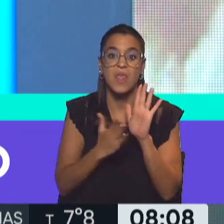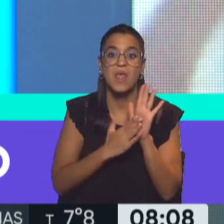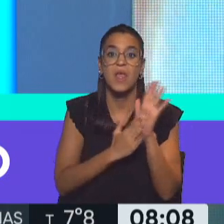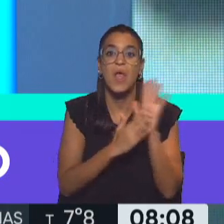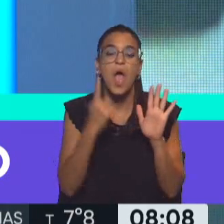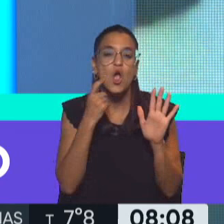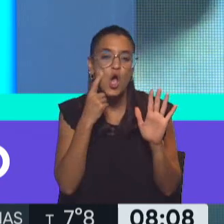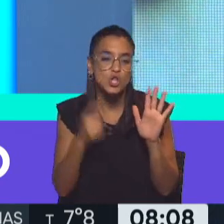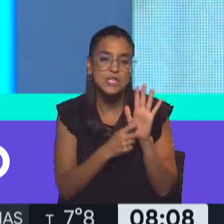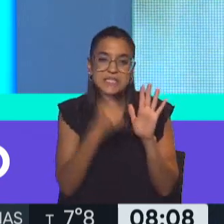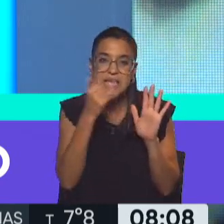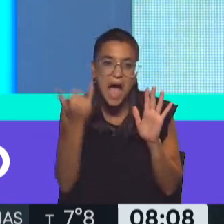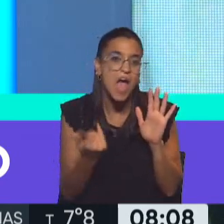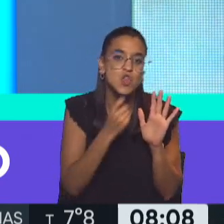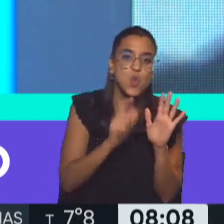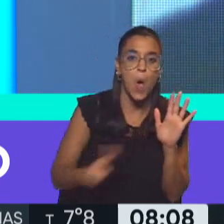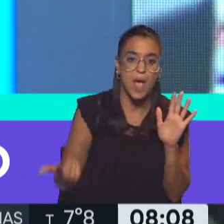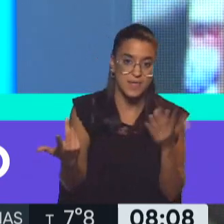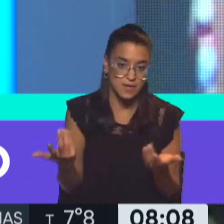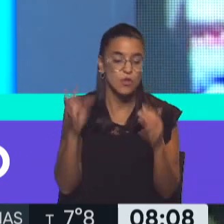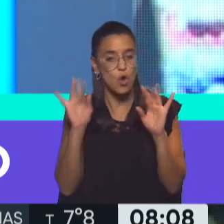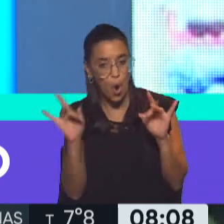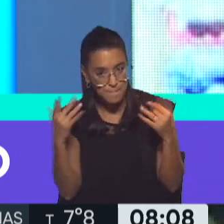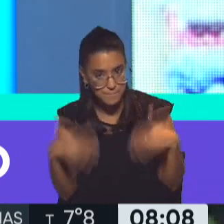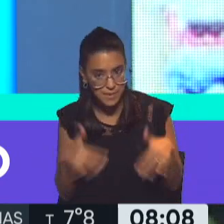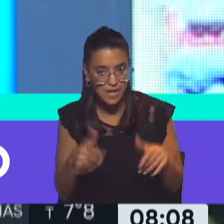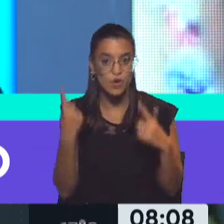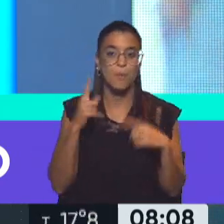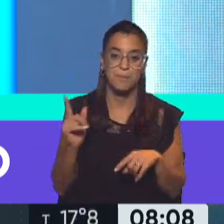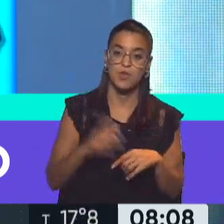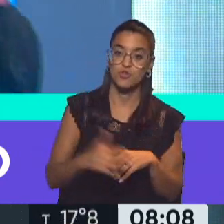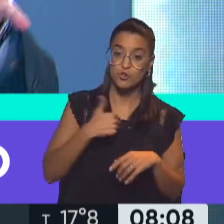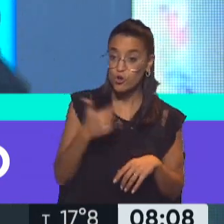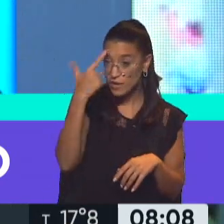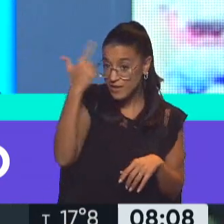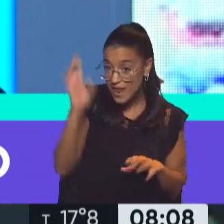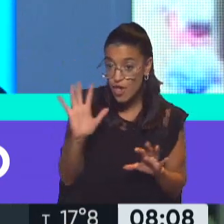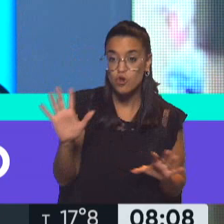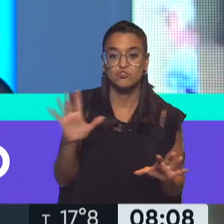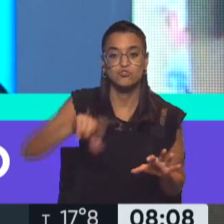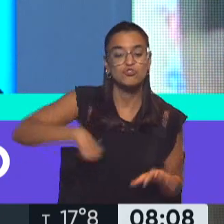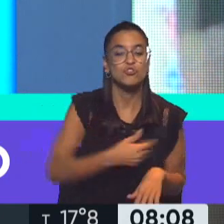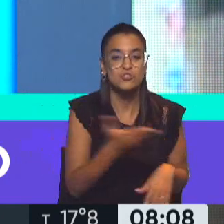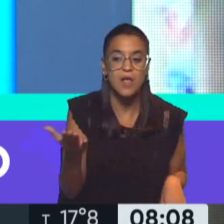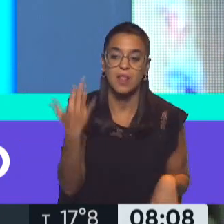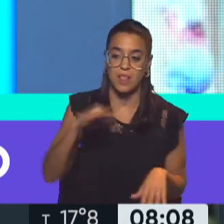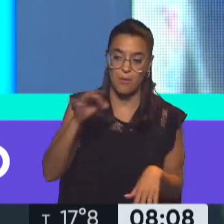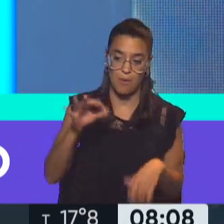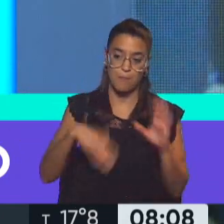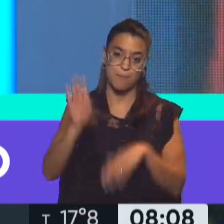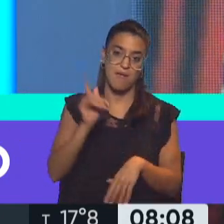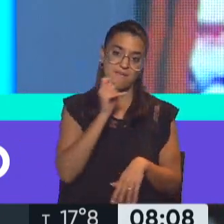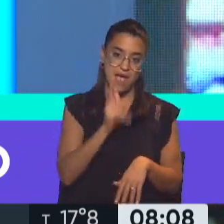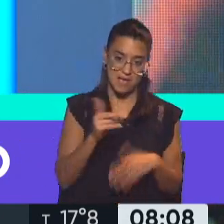nadie vigila si esto ocurre. Sí, sí, sí. Claro. Así que es medio Entendible. complejo, pero yo creo que hay que ir, por lo menos en lo social, creo que ahí es más